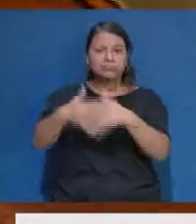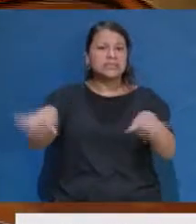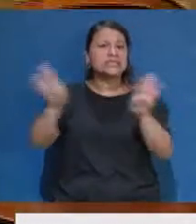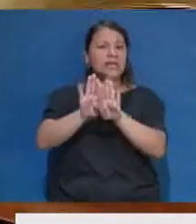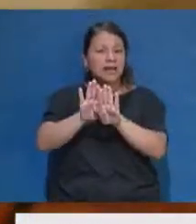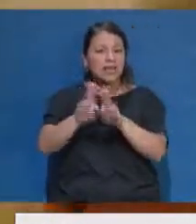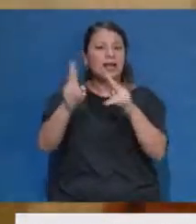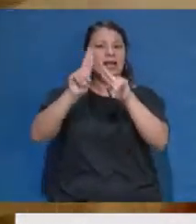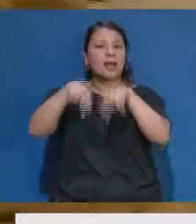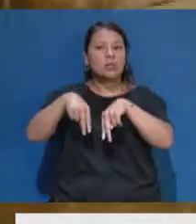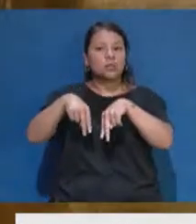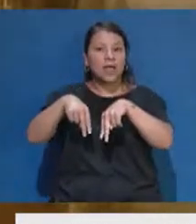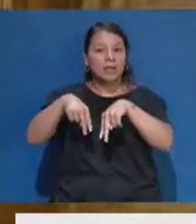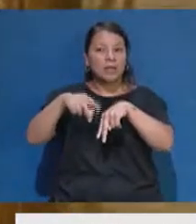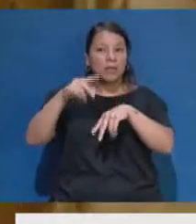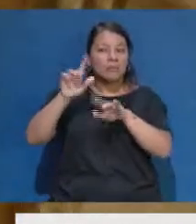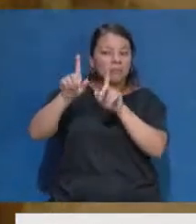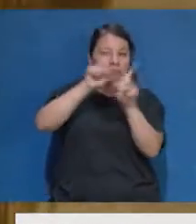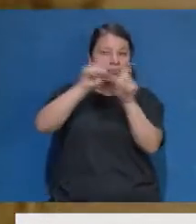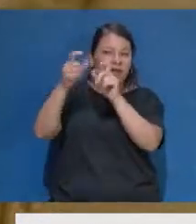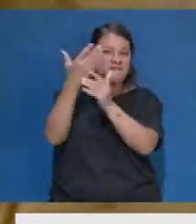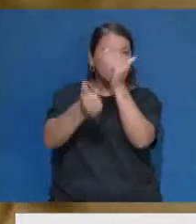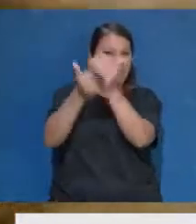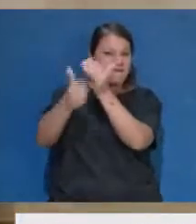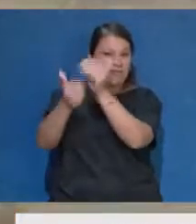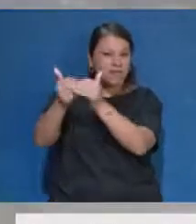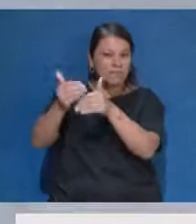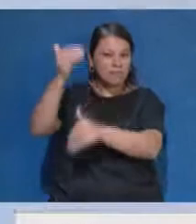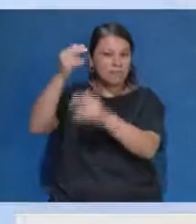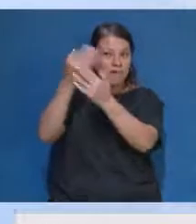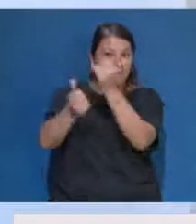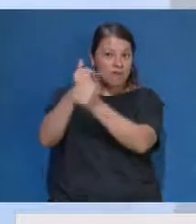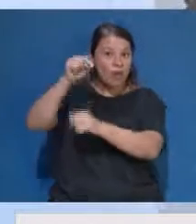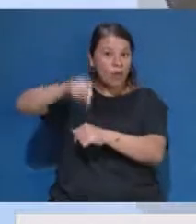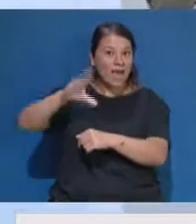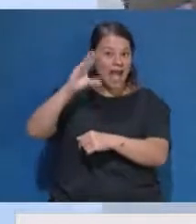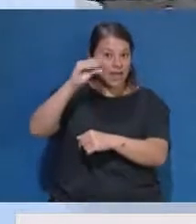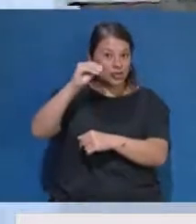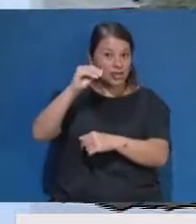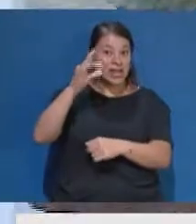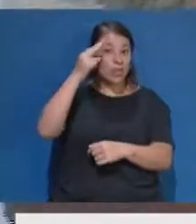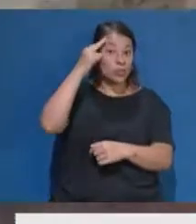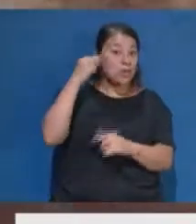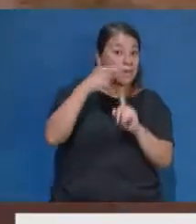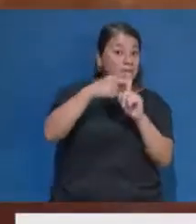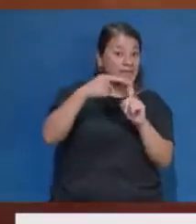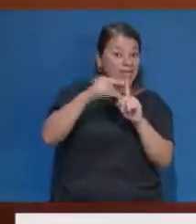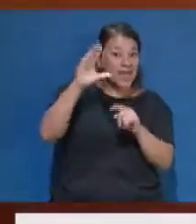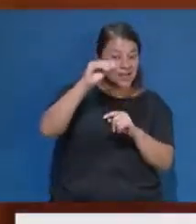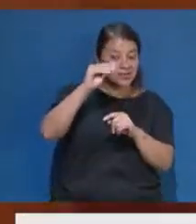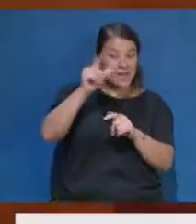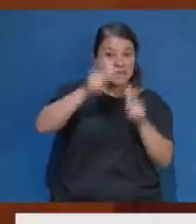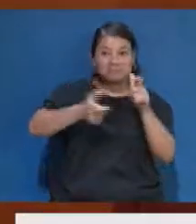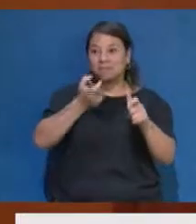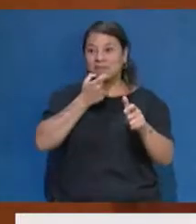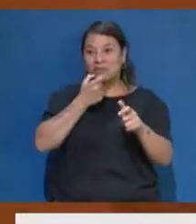fue clausurada porque se le detectaron fallas estructurales. Esta noche, desde las 21:30, los mendocinos